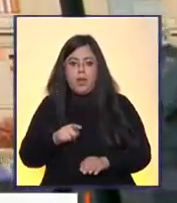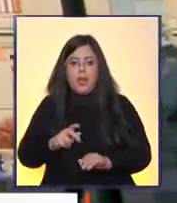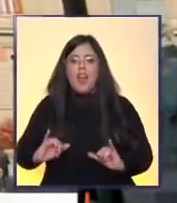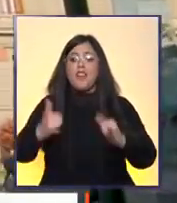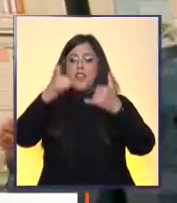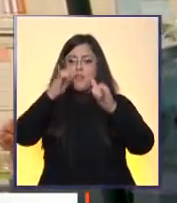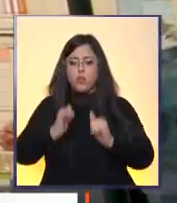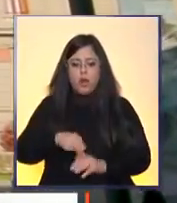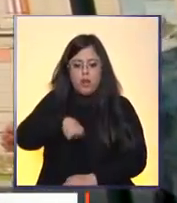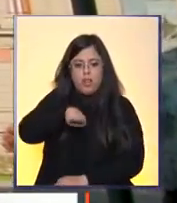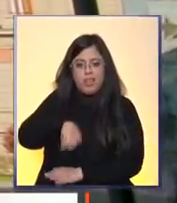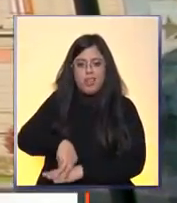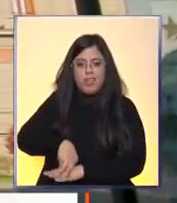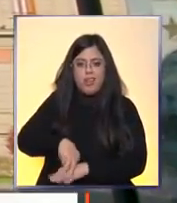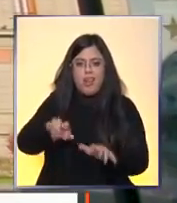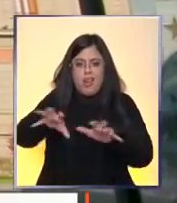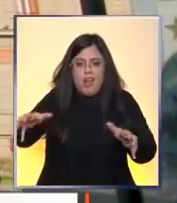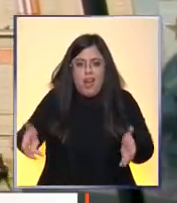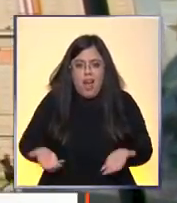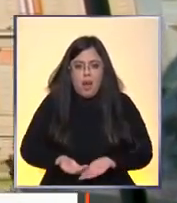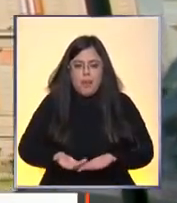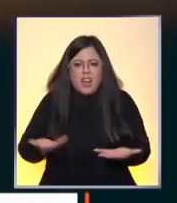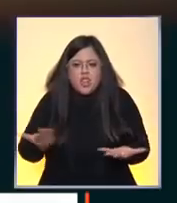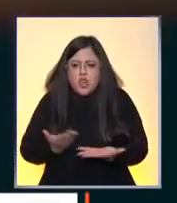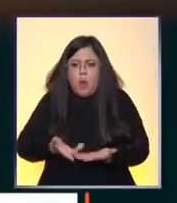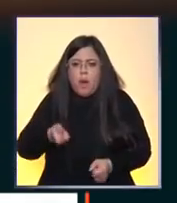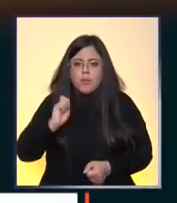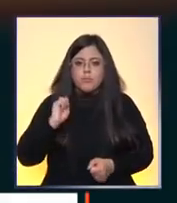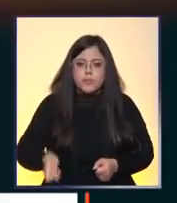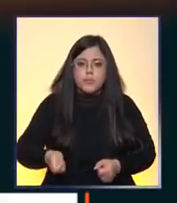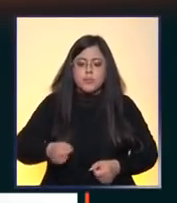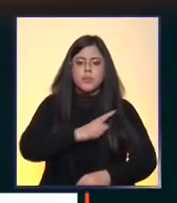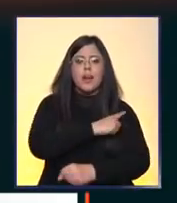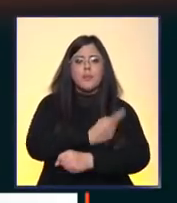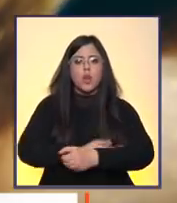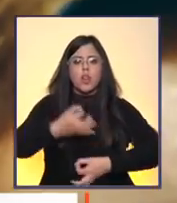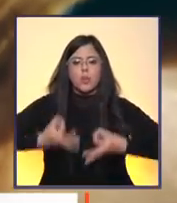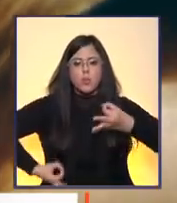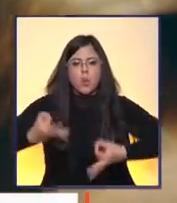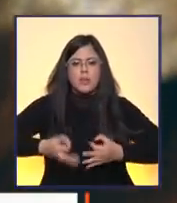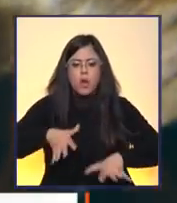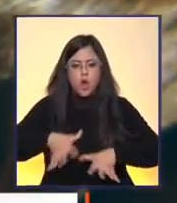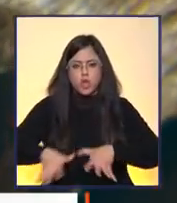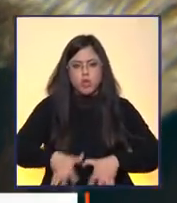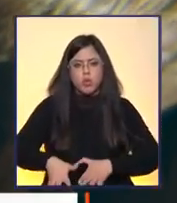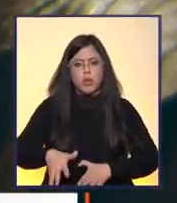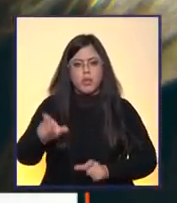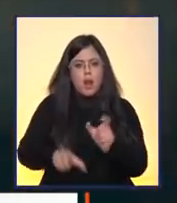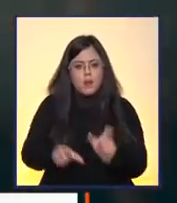¿Cómo investiga y sanciona estas conductas el Poder Judicial?